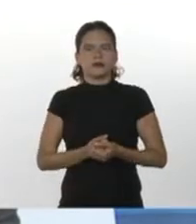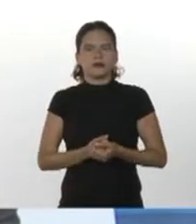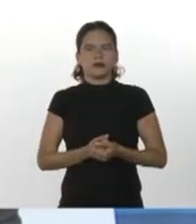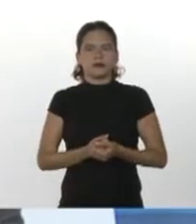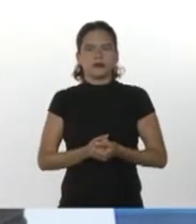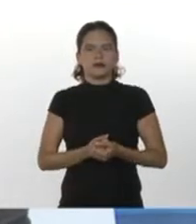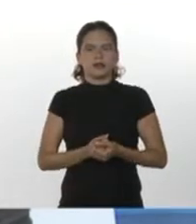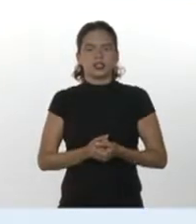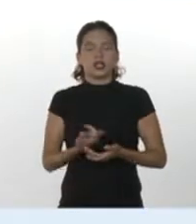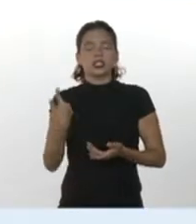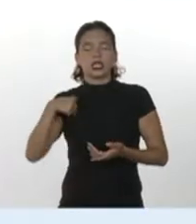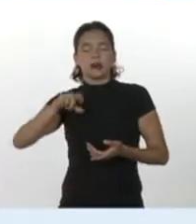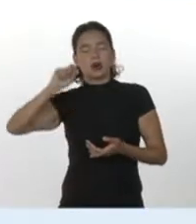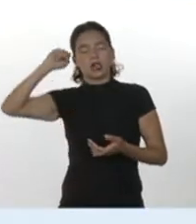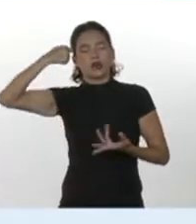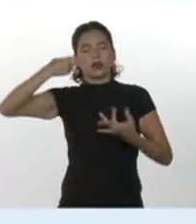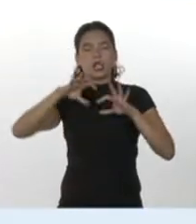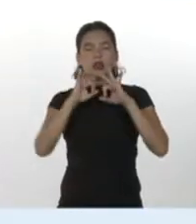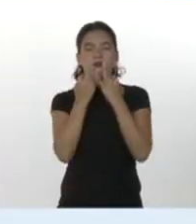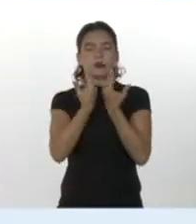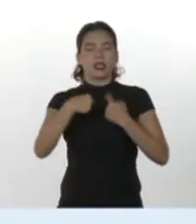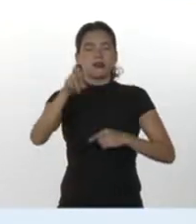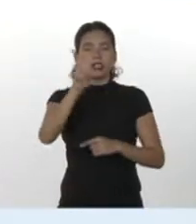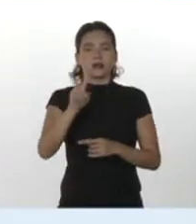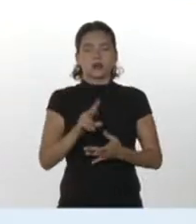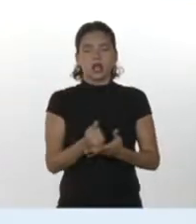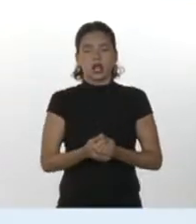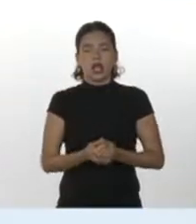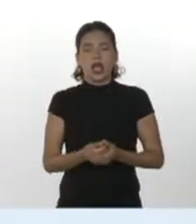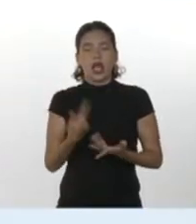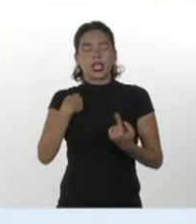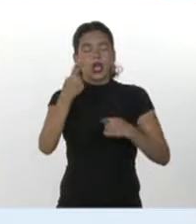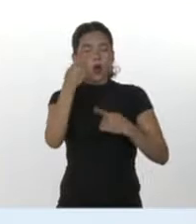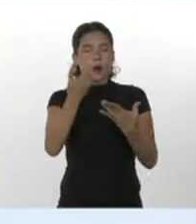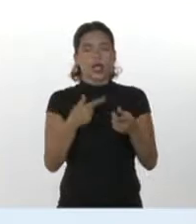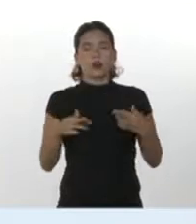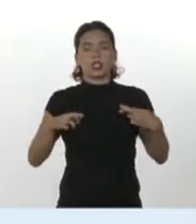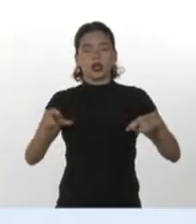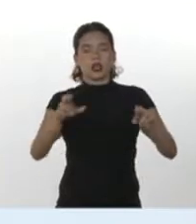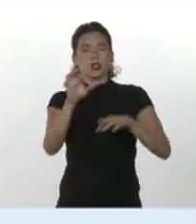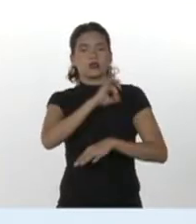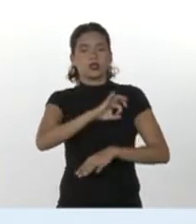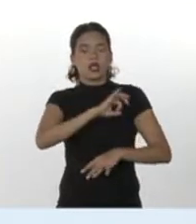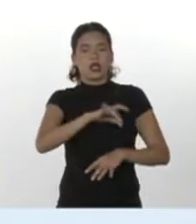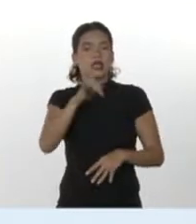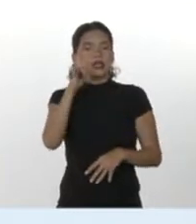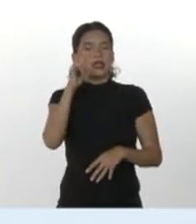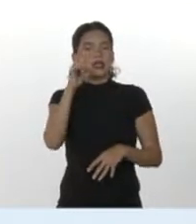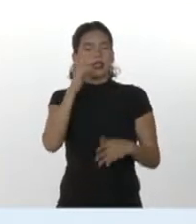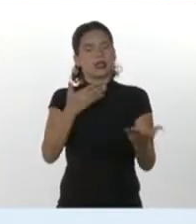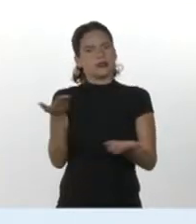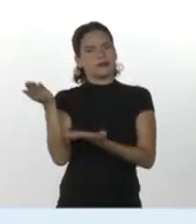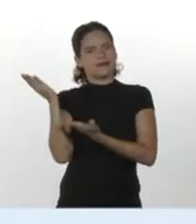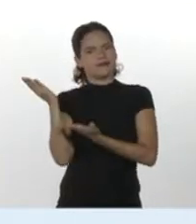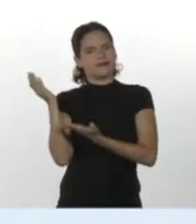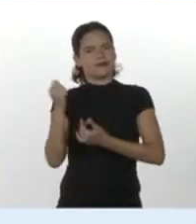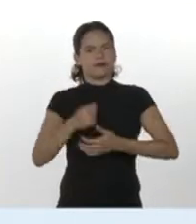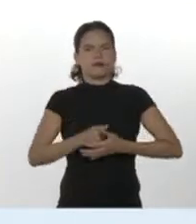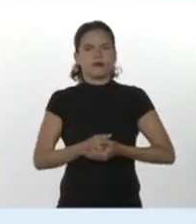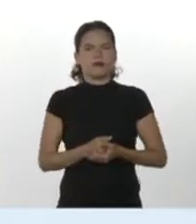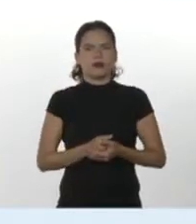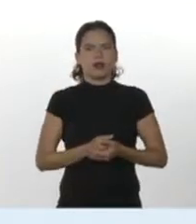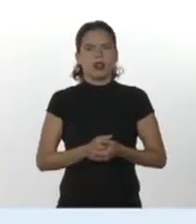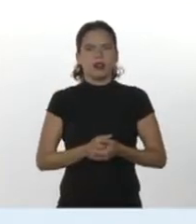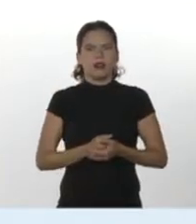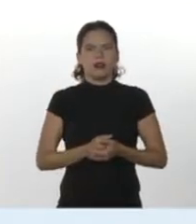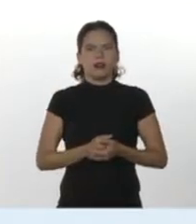sí, Guillermo. Debemos recordarle a la familia venezolana a que nos sigan en nuestras redes sociales. En Instagram nos puedes conseguir como Cada Familia